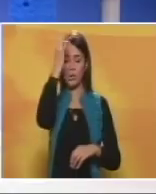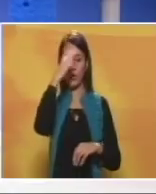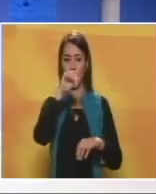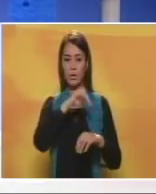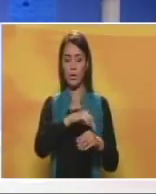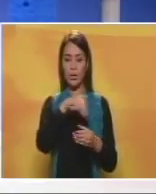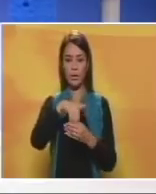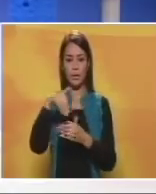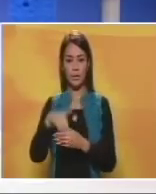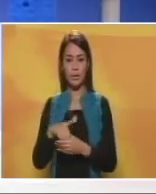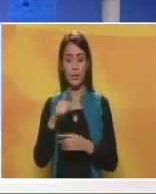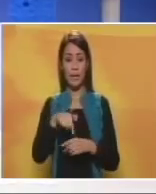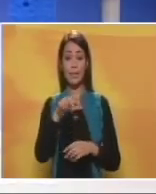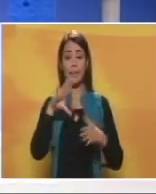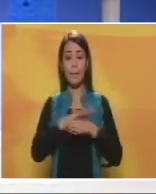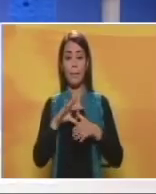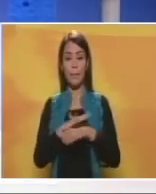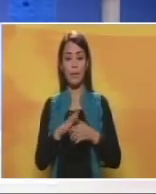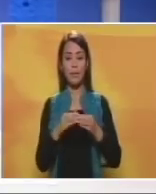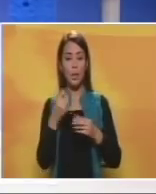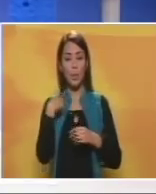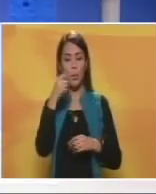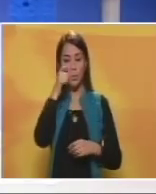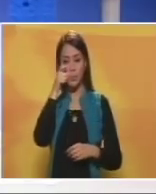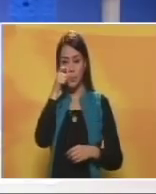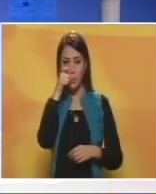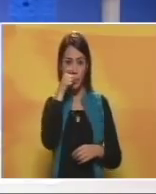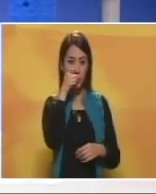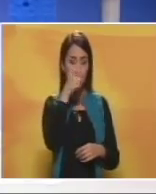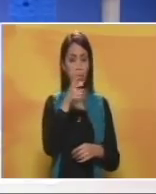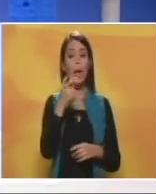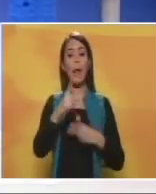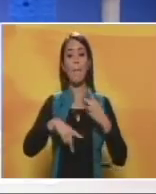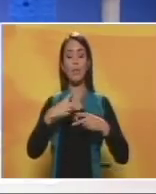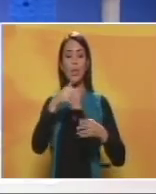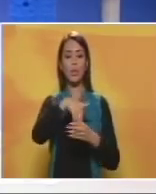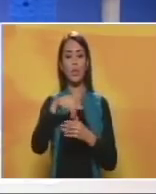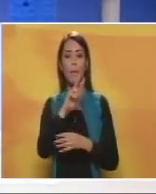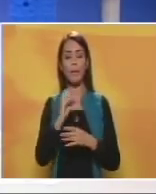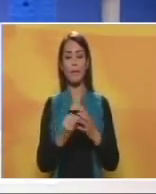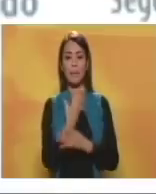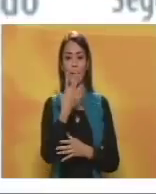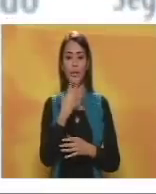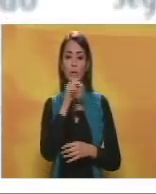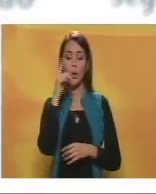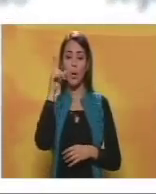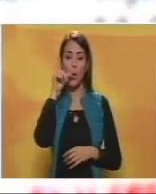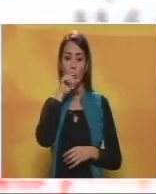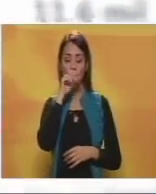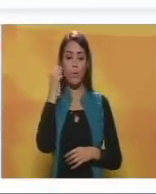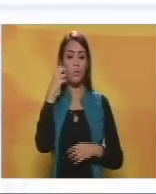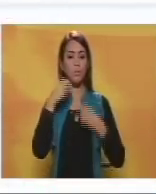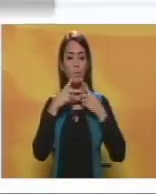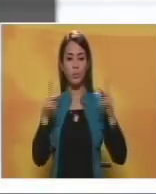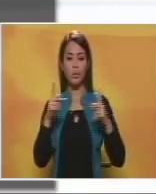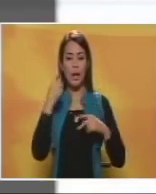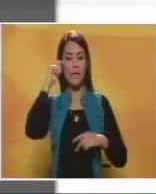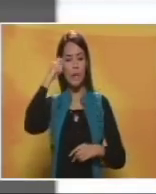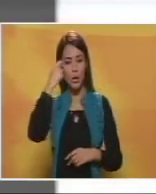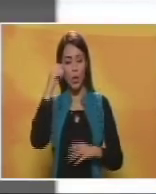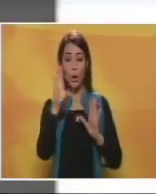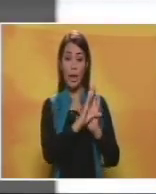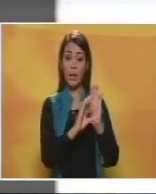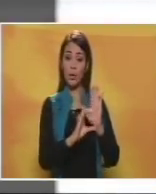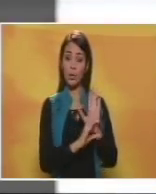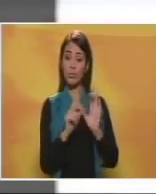este martes el grupo de alto nivel que vigilará el proceso electoral del próximo 20 de mayo. A través de Twitter, D'Amelio recordó que la